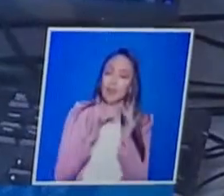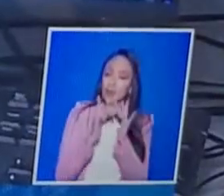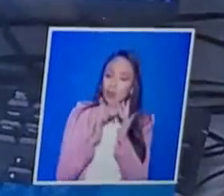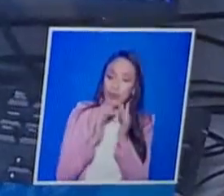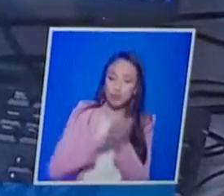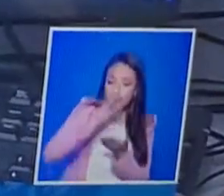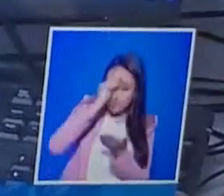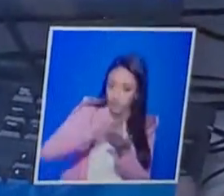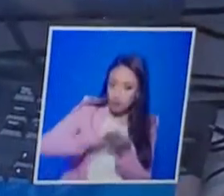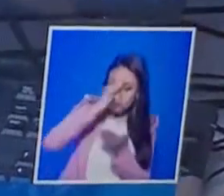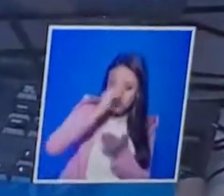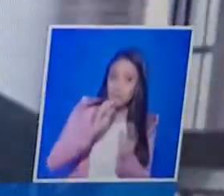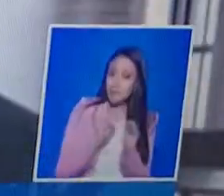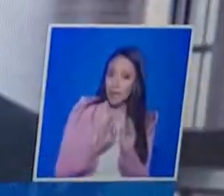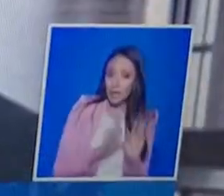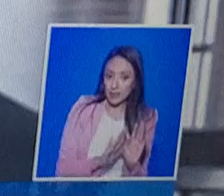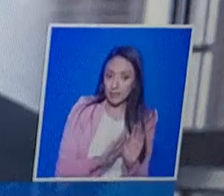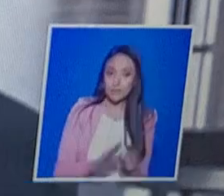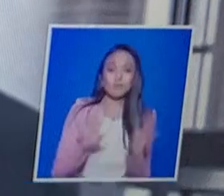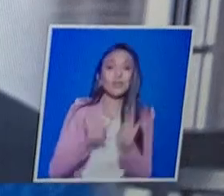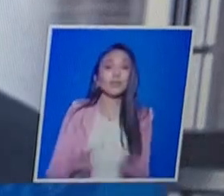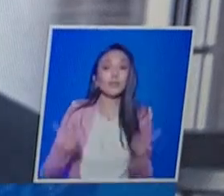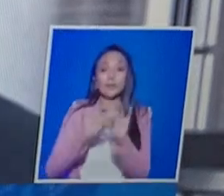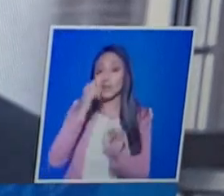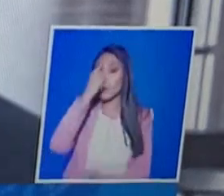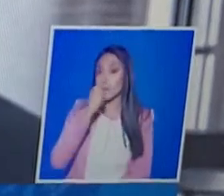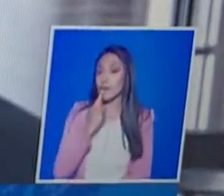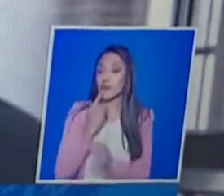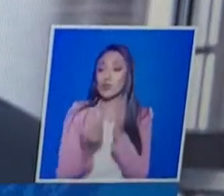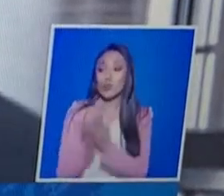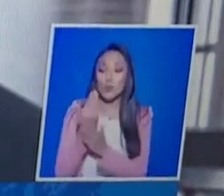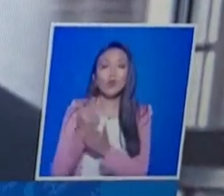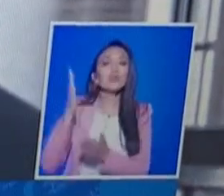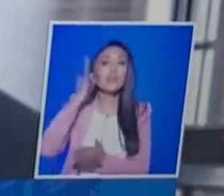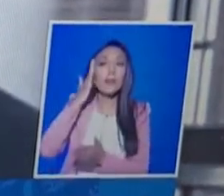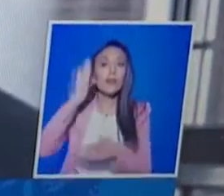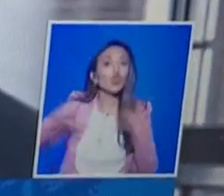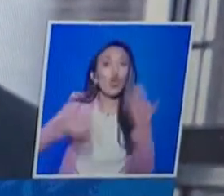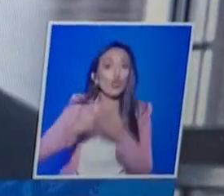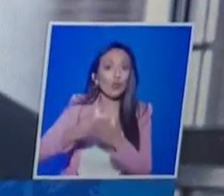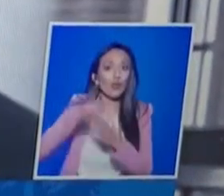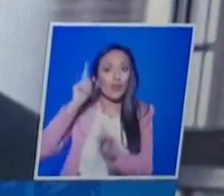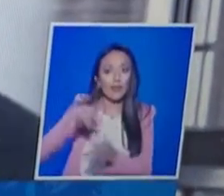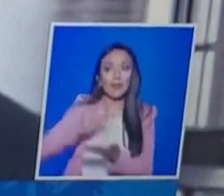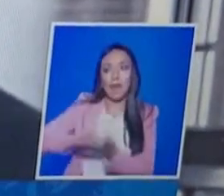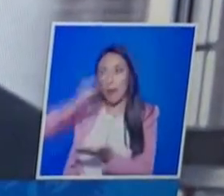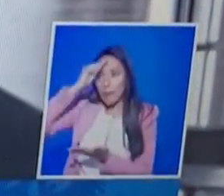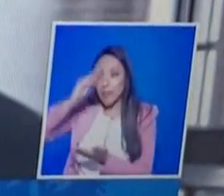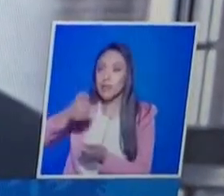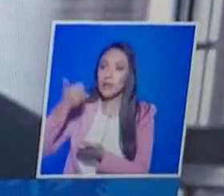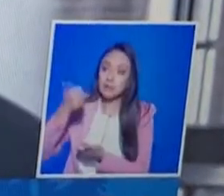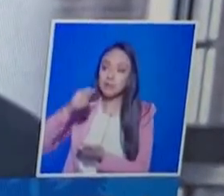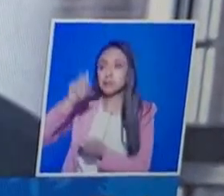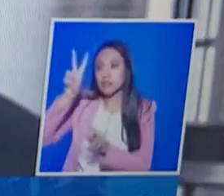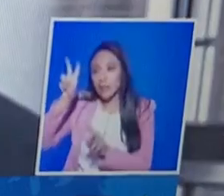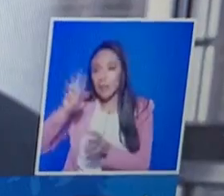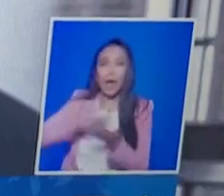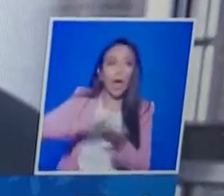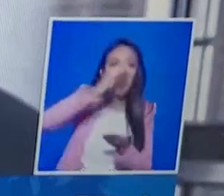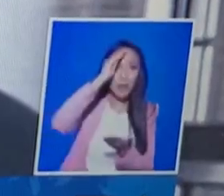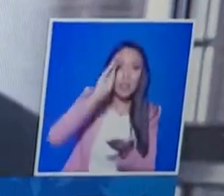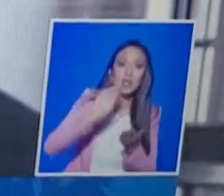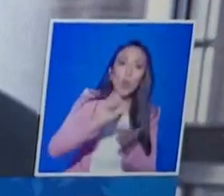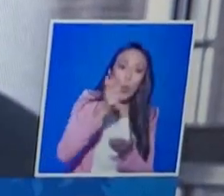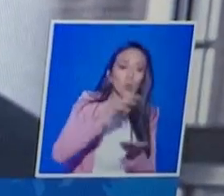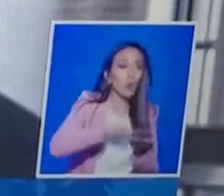innovación. Es importante que estos perfiles nuevos también vayan capacitándose en otro tipo de competencias y de